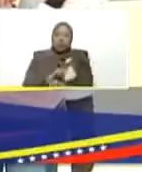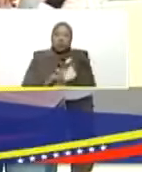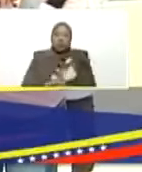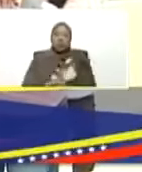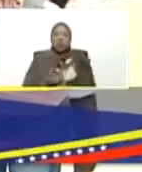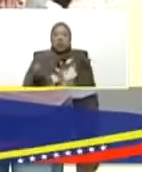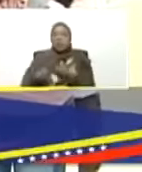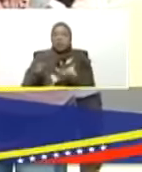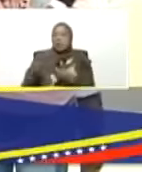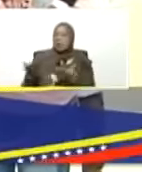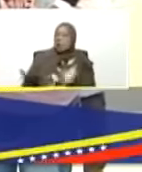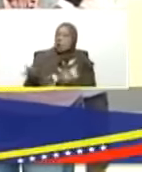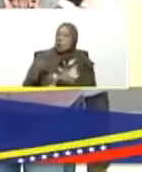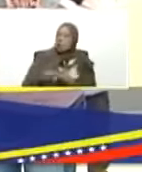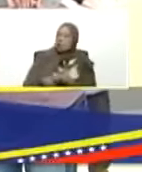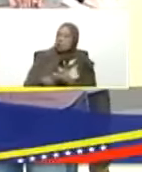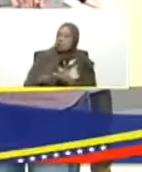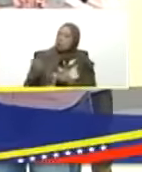¿Qué vamos a hacer?